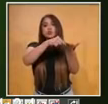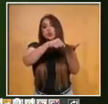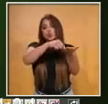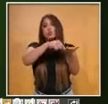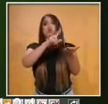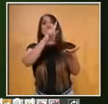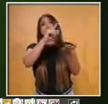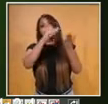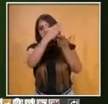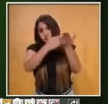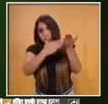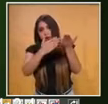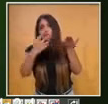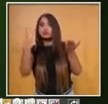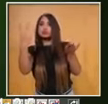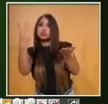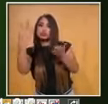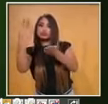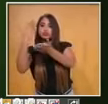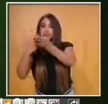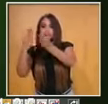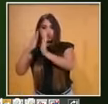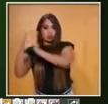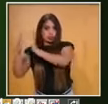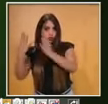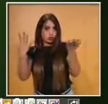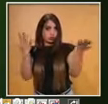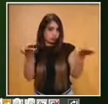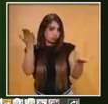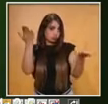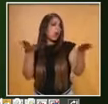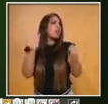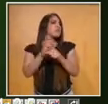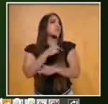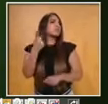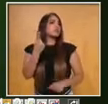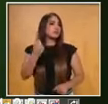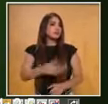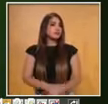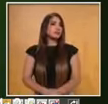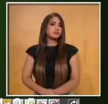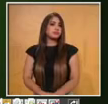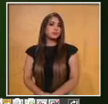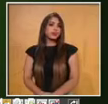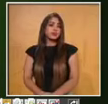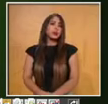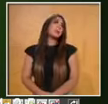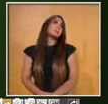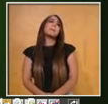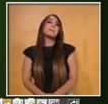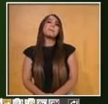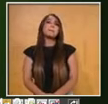¿Por qué? ¿Nos pueden ayudar en casita? ¿Por qué serán fracciones equivalentes?